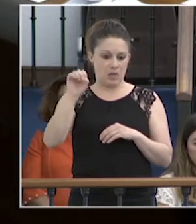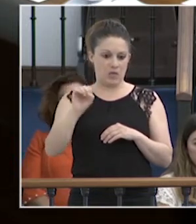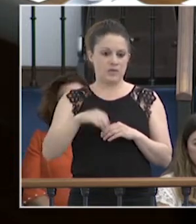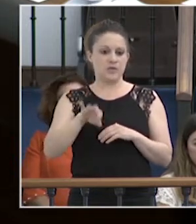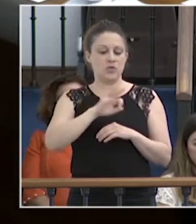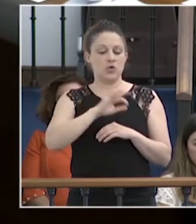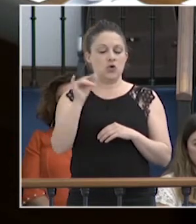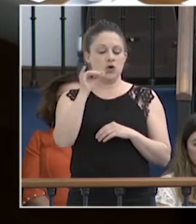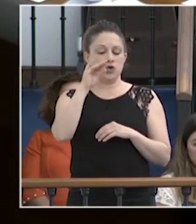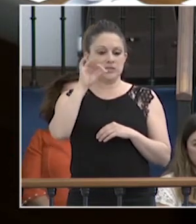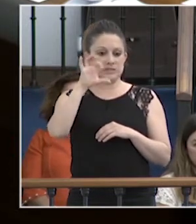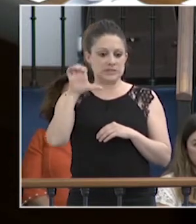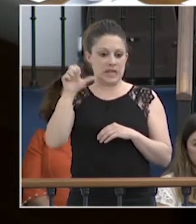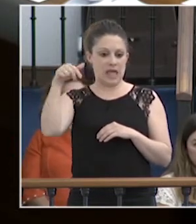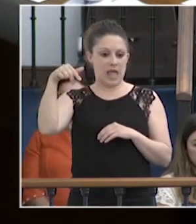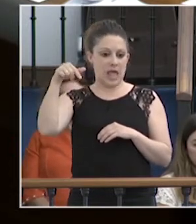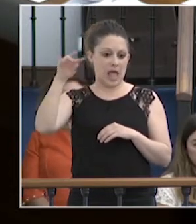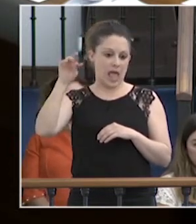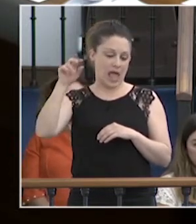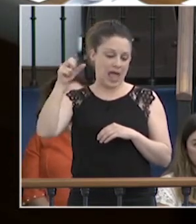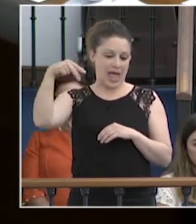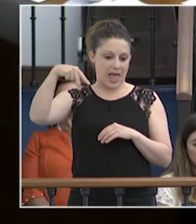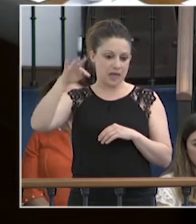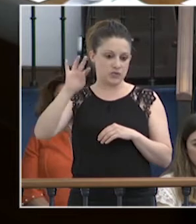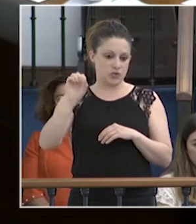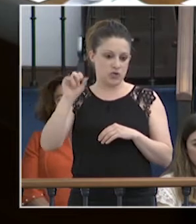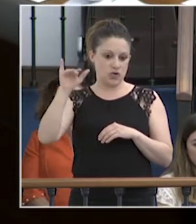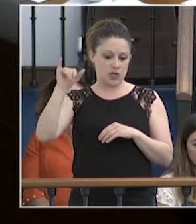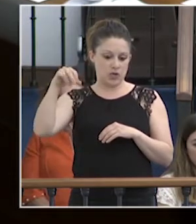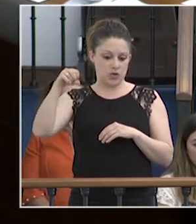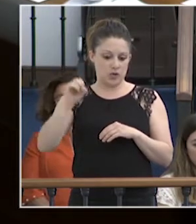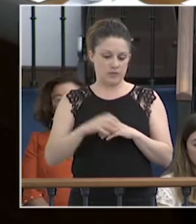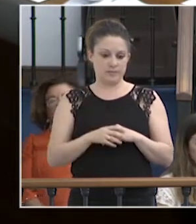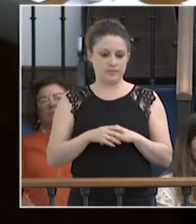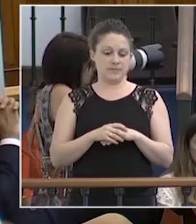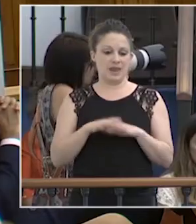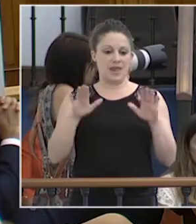José Antonio Contreras Nieves, doña María del Rosario García Saco,